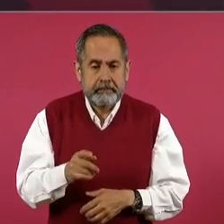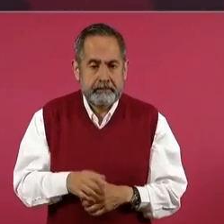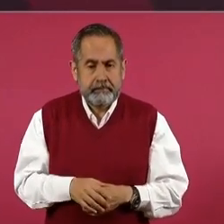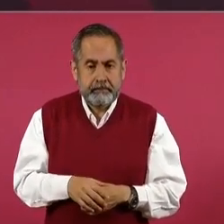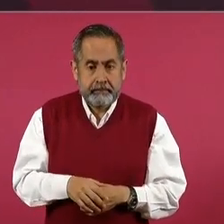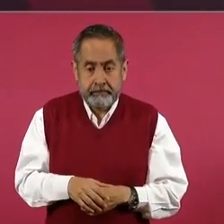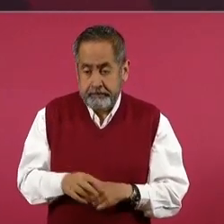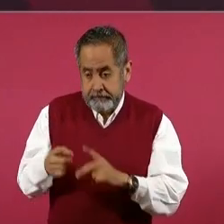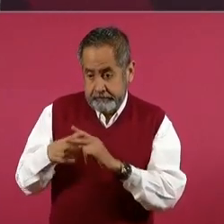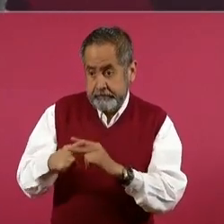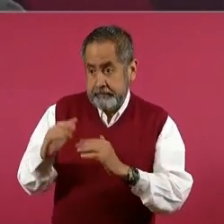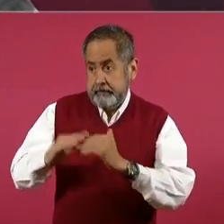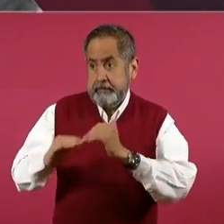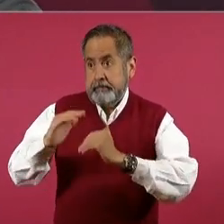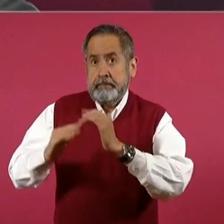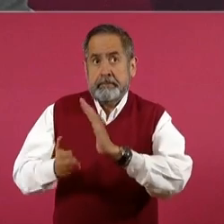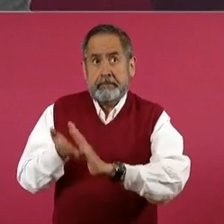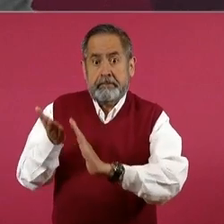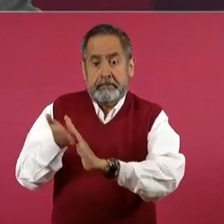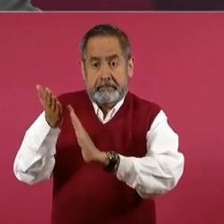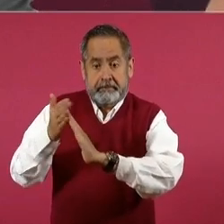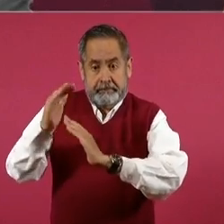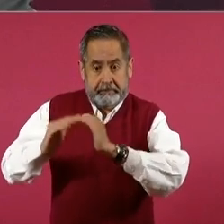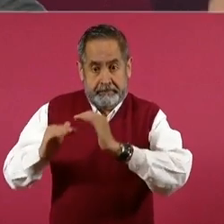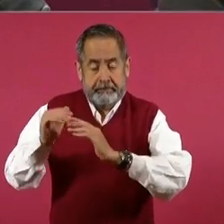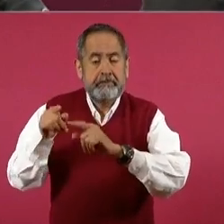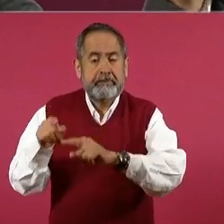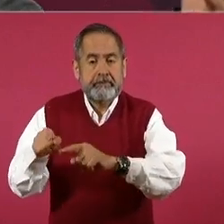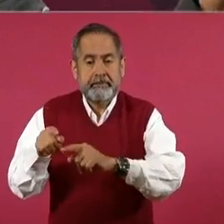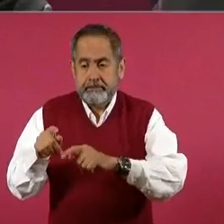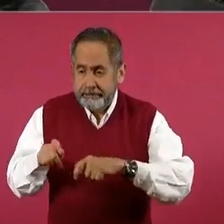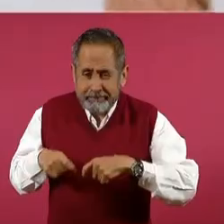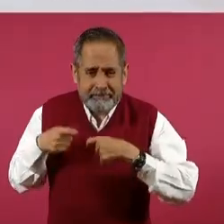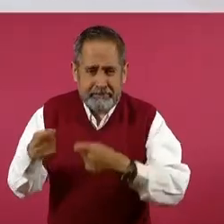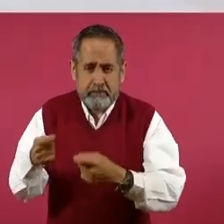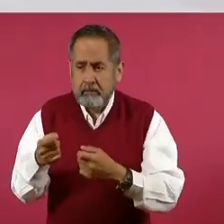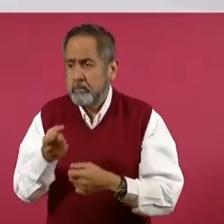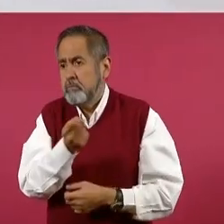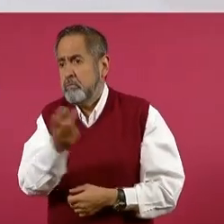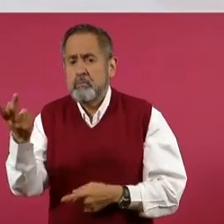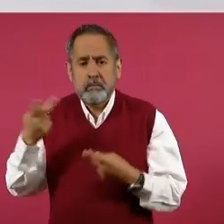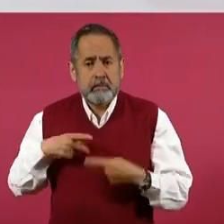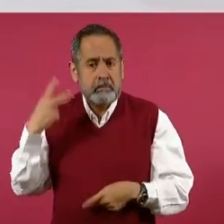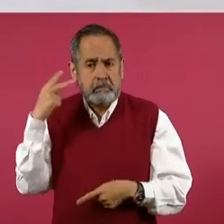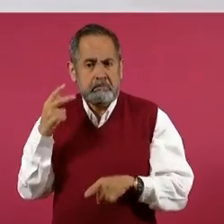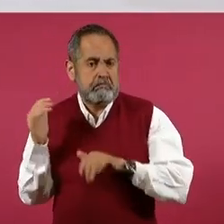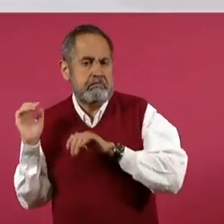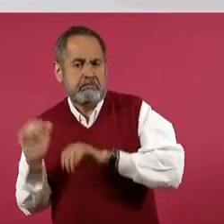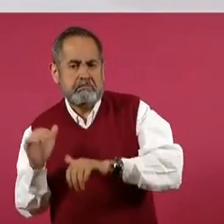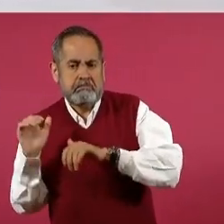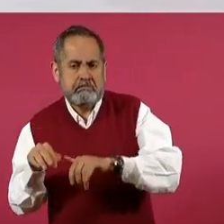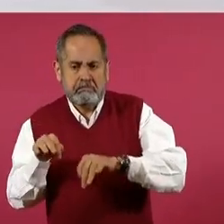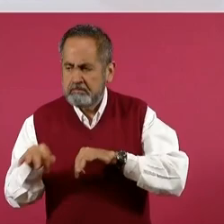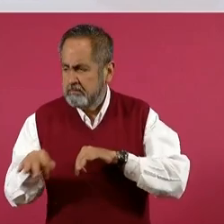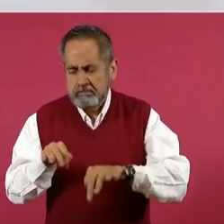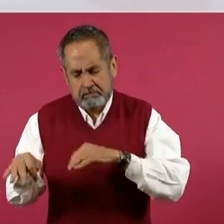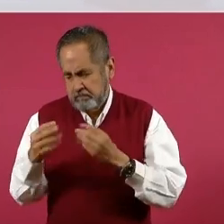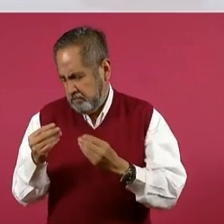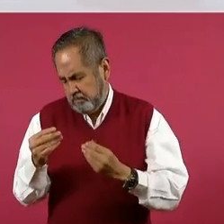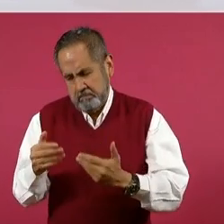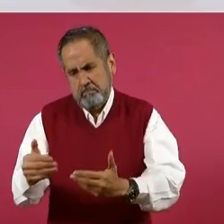solo en la fase constructiva se le va a dar mucho trabajo a la